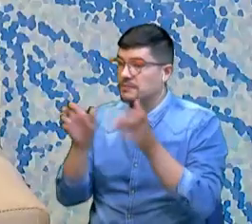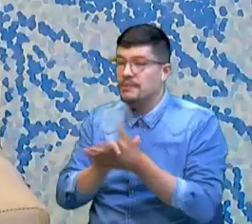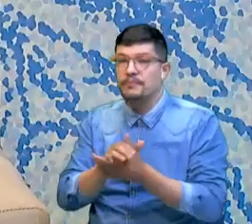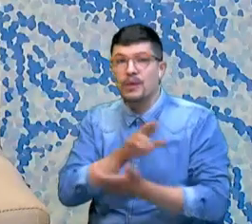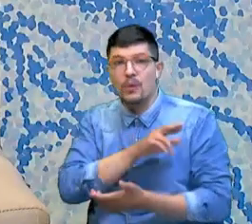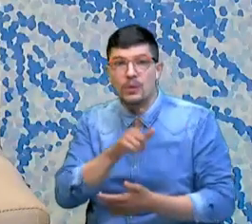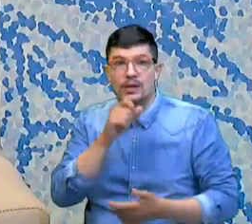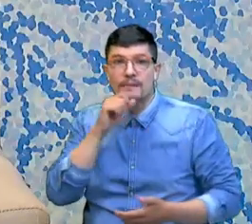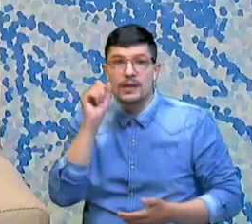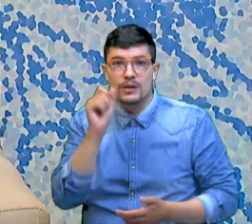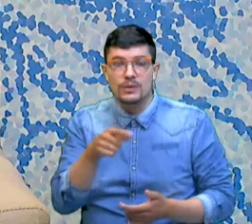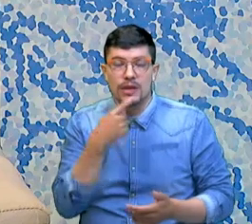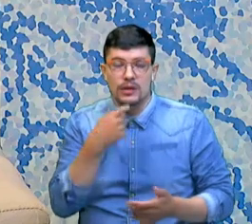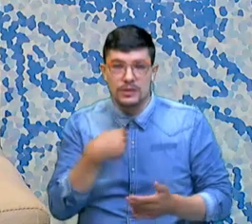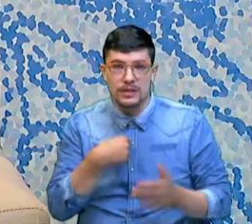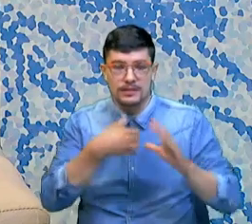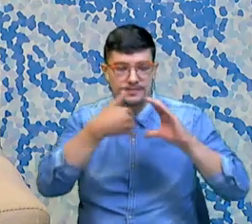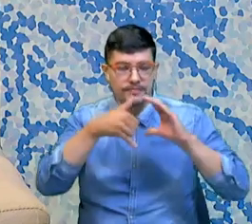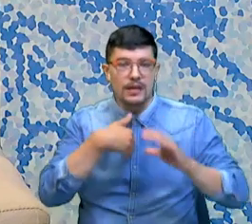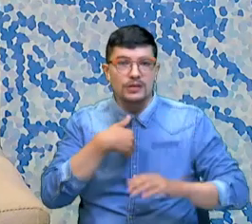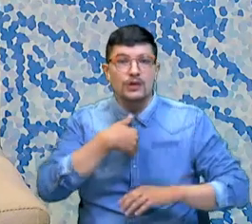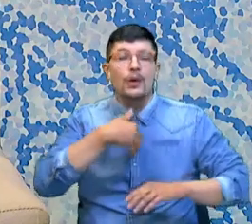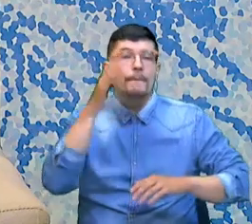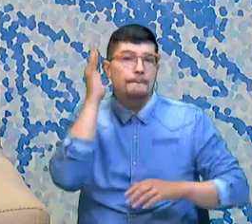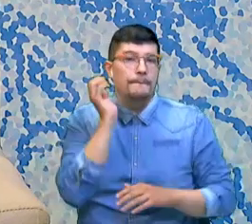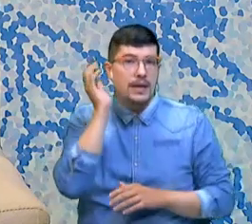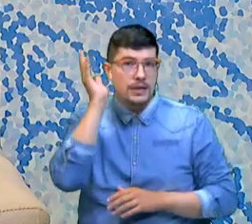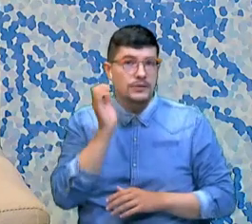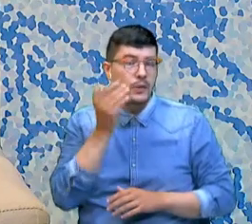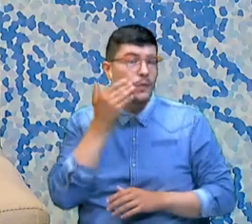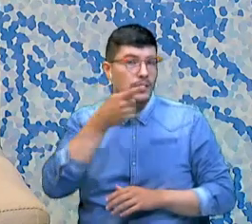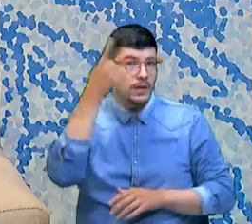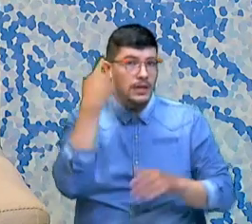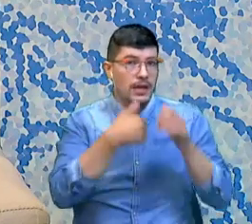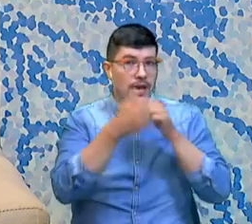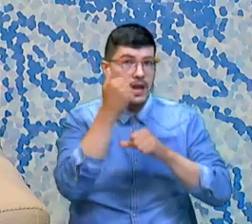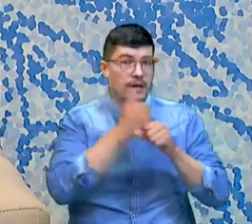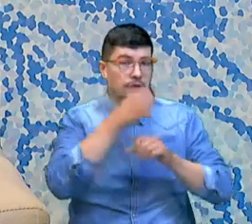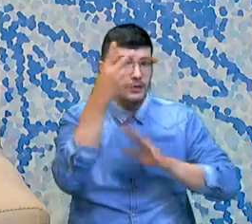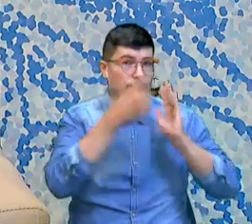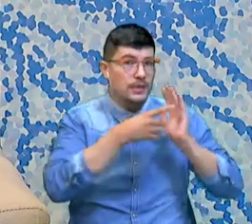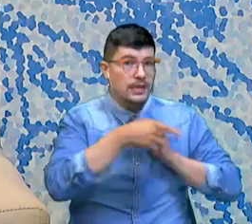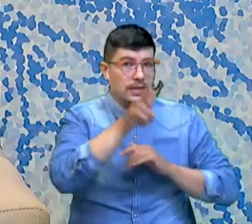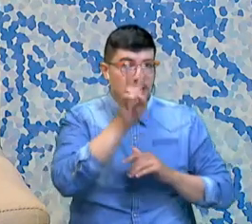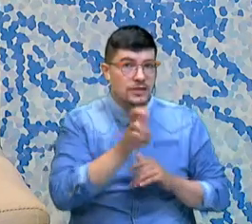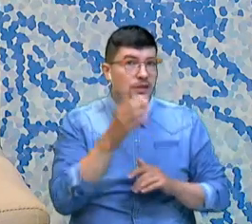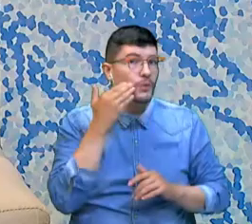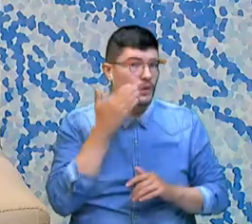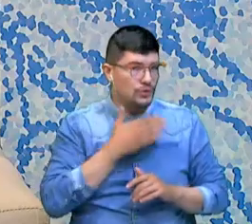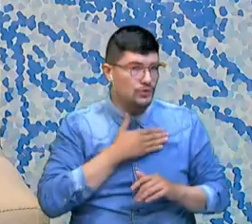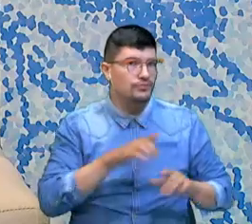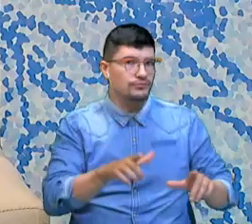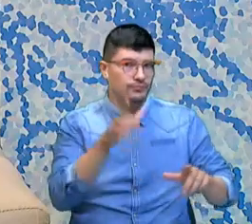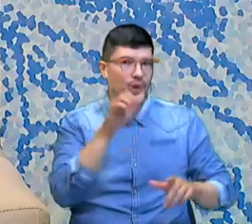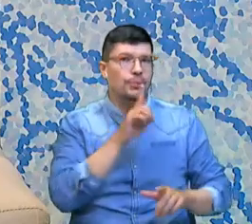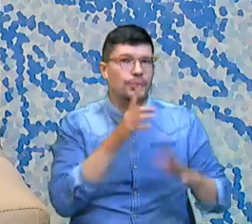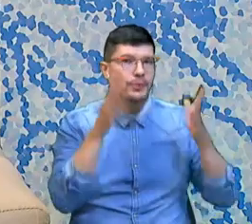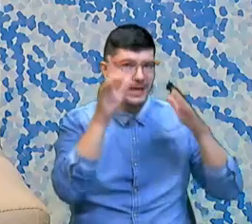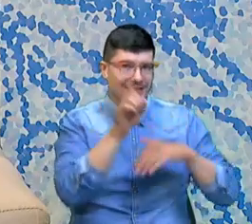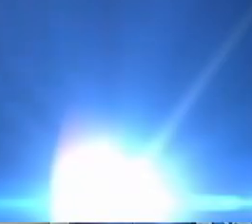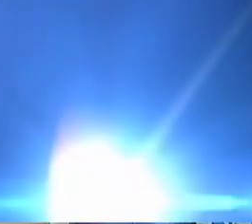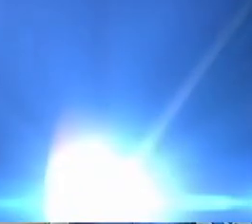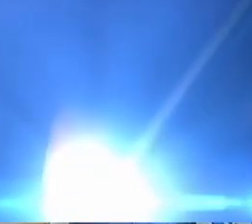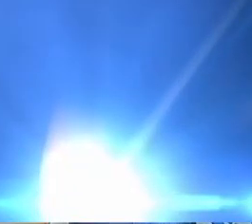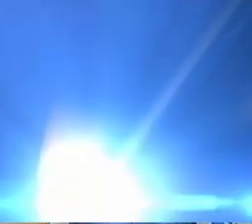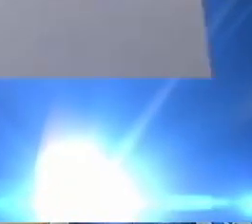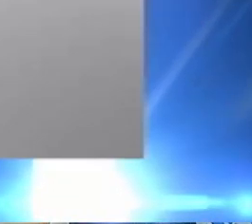pregunta. Nos dicen, estoy pensionado desde el 2017 cuando cumplí 62 años. Coticé